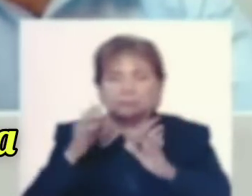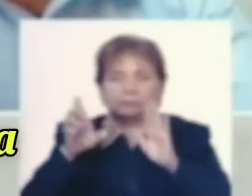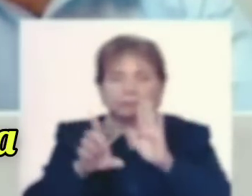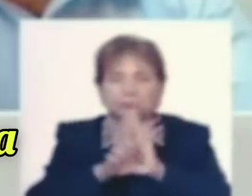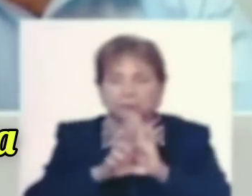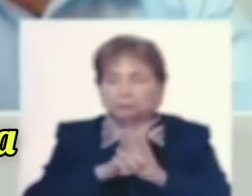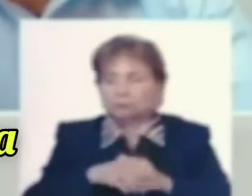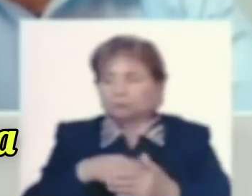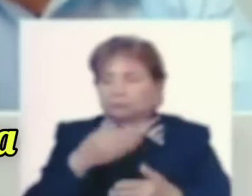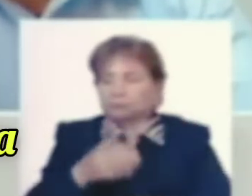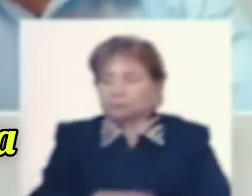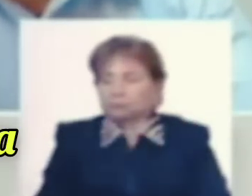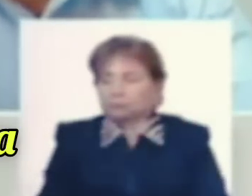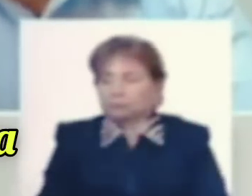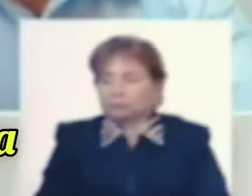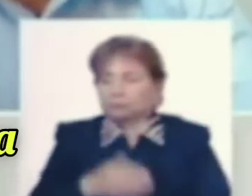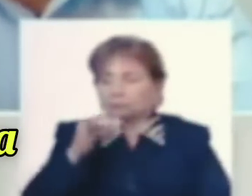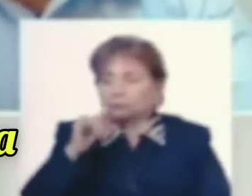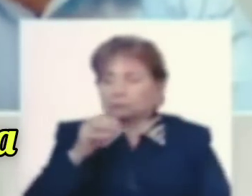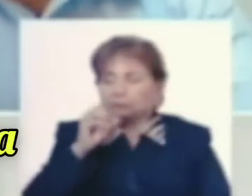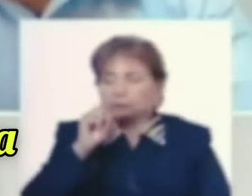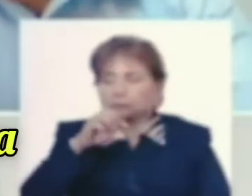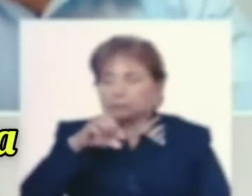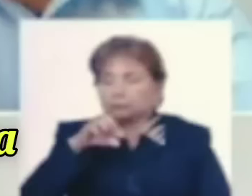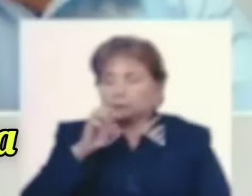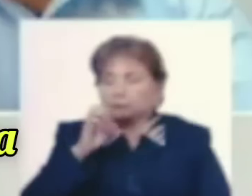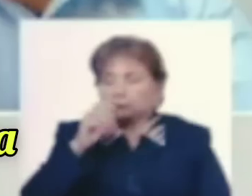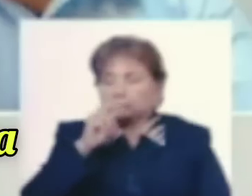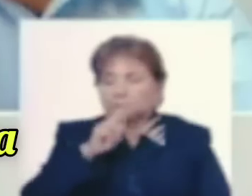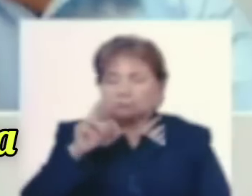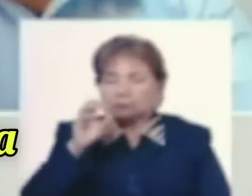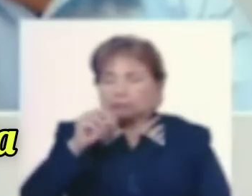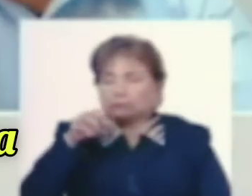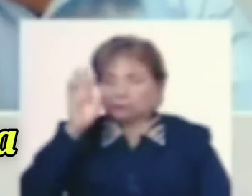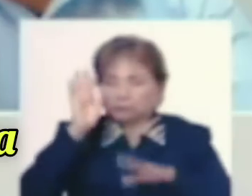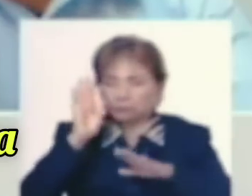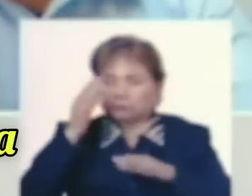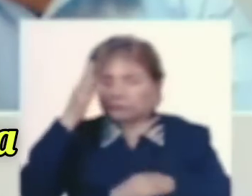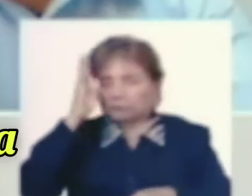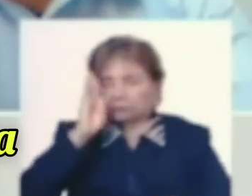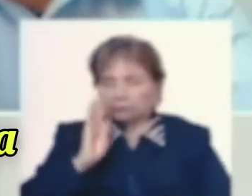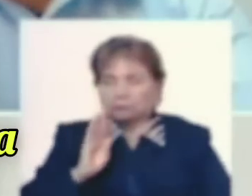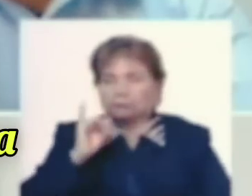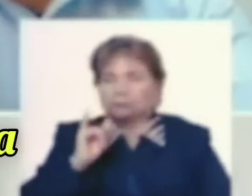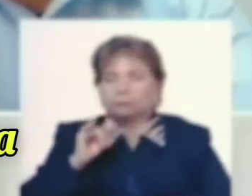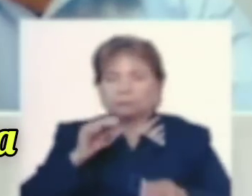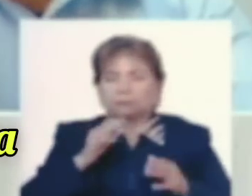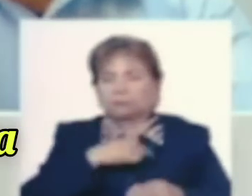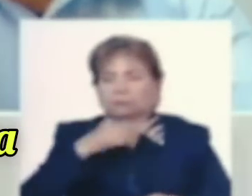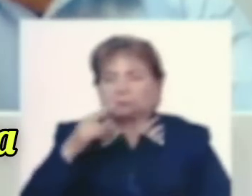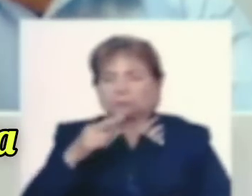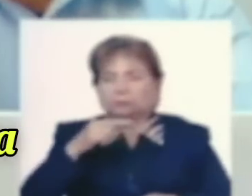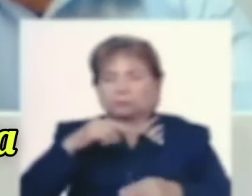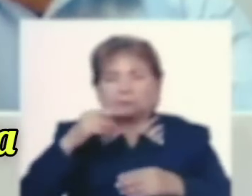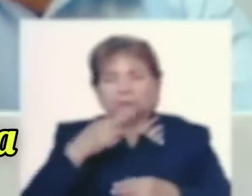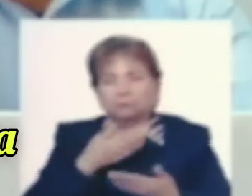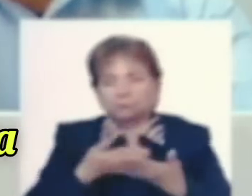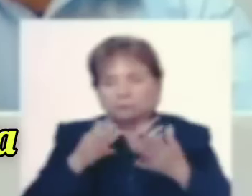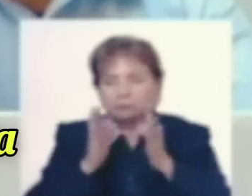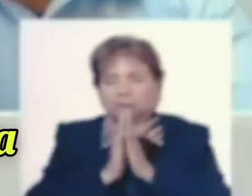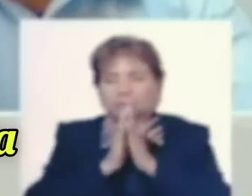legal. Ciudadano José Pedro Castillo Terrones, juráis por Dios y por estos santos